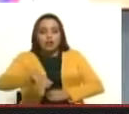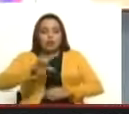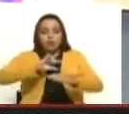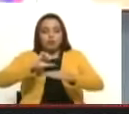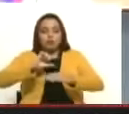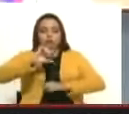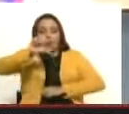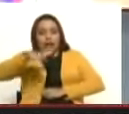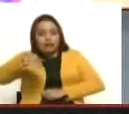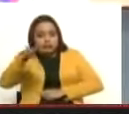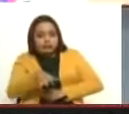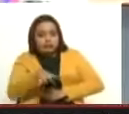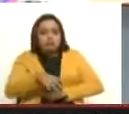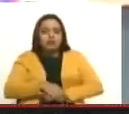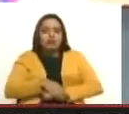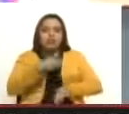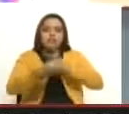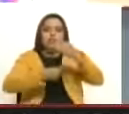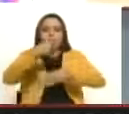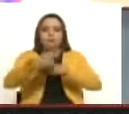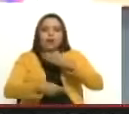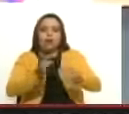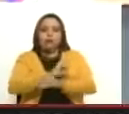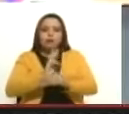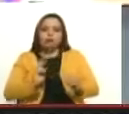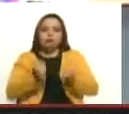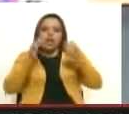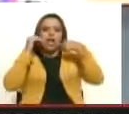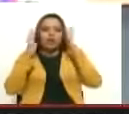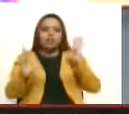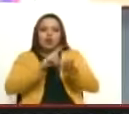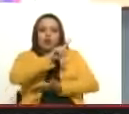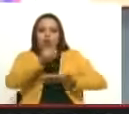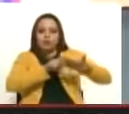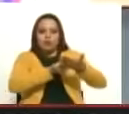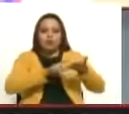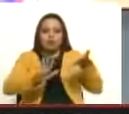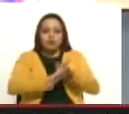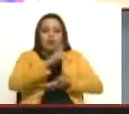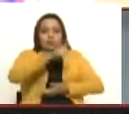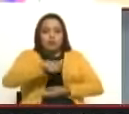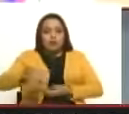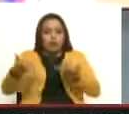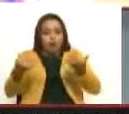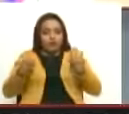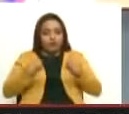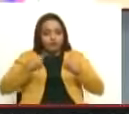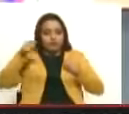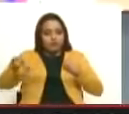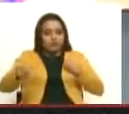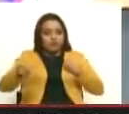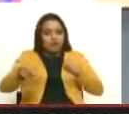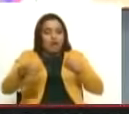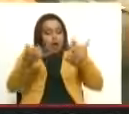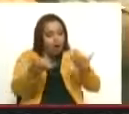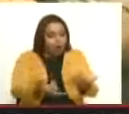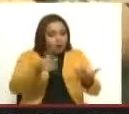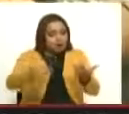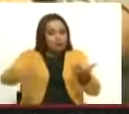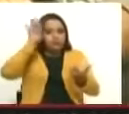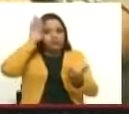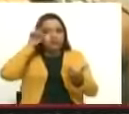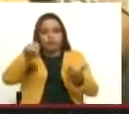se desarrolla un plan acelerado para la atención integral a la población actual y futura de ese